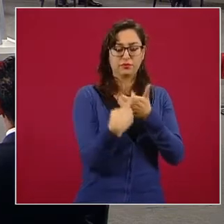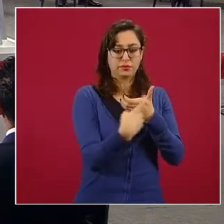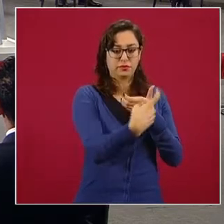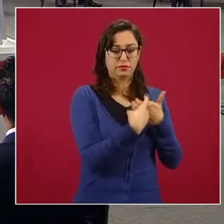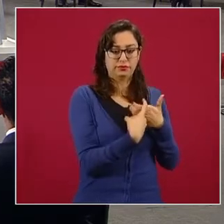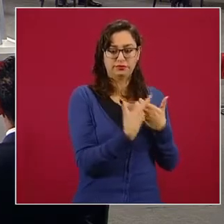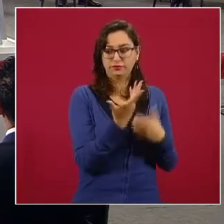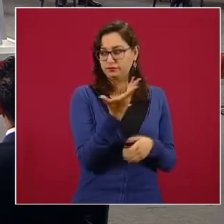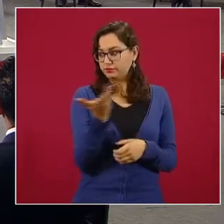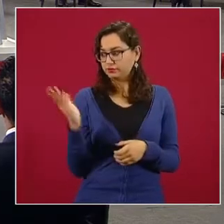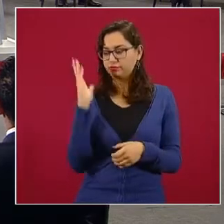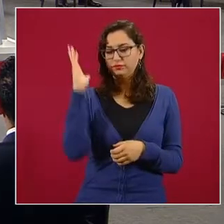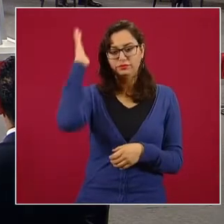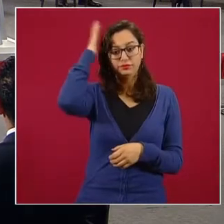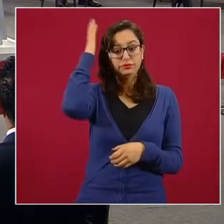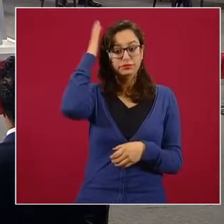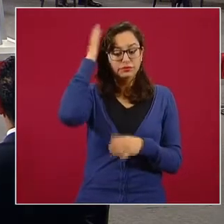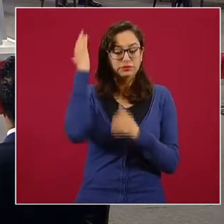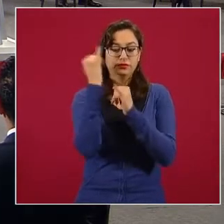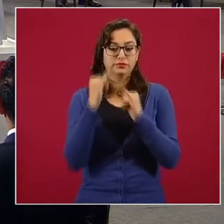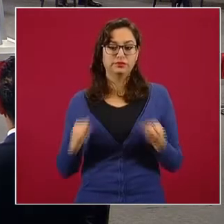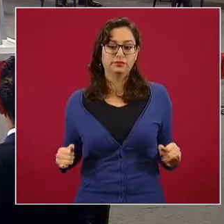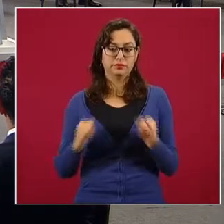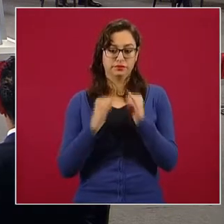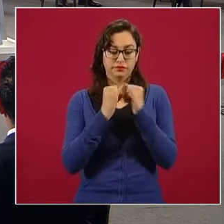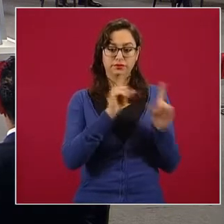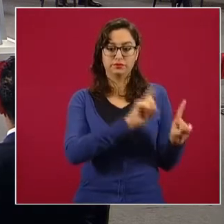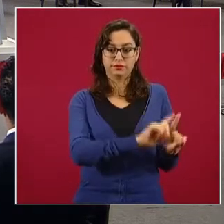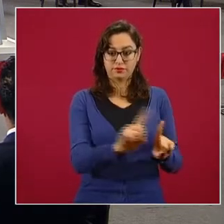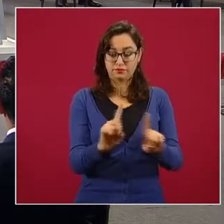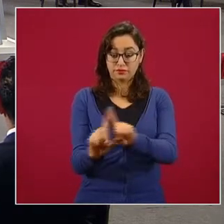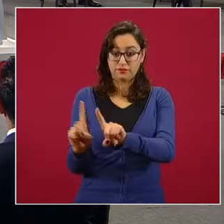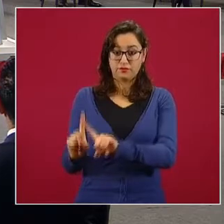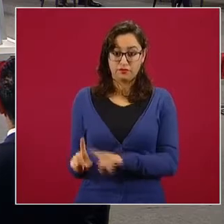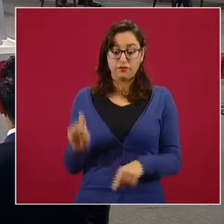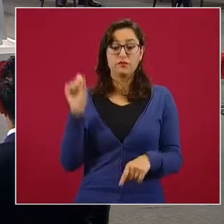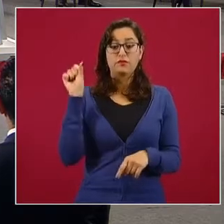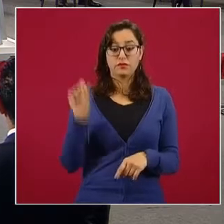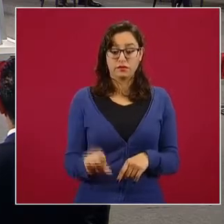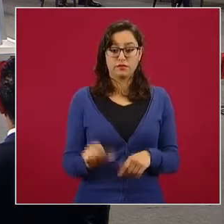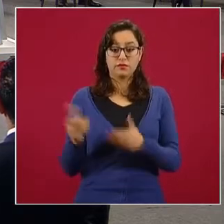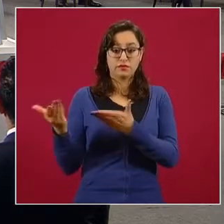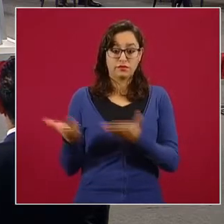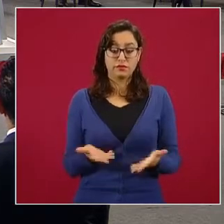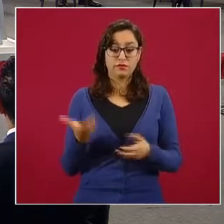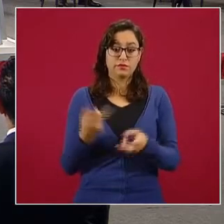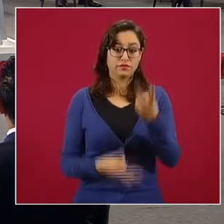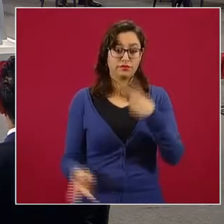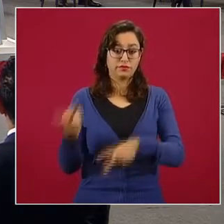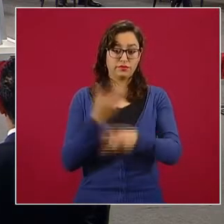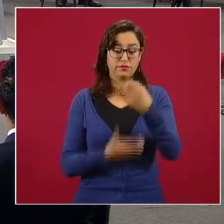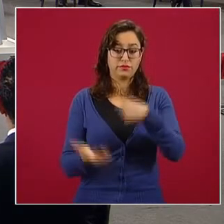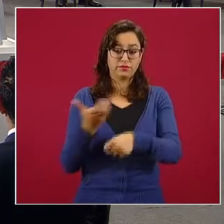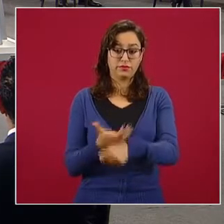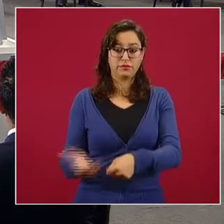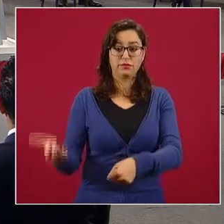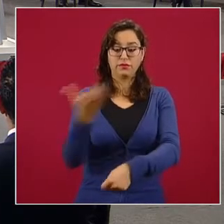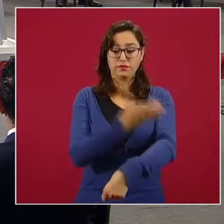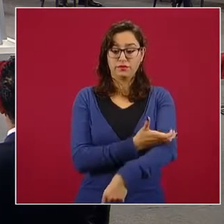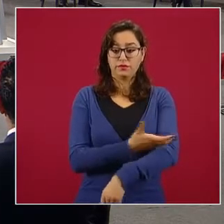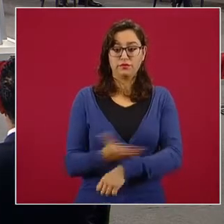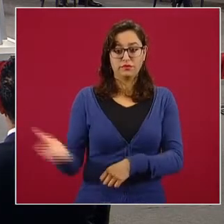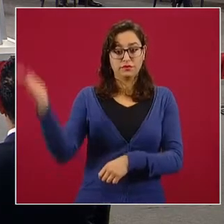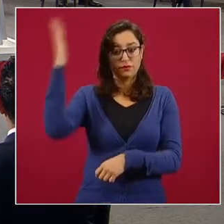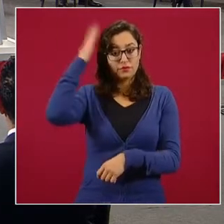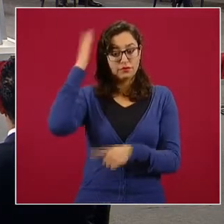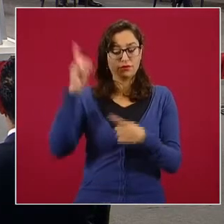diferentes titulares de las distintas dependencias e instituciones que hoy nos acompañan aquí, el titular de la Secretaría